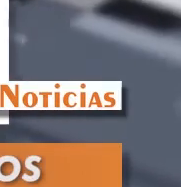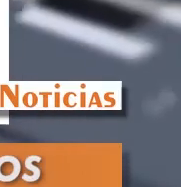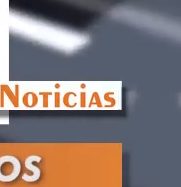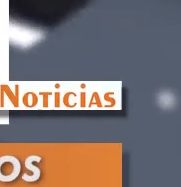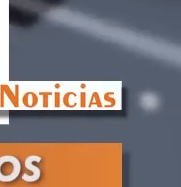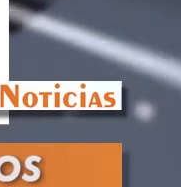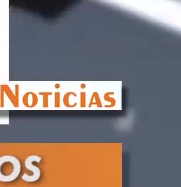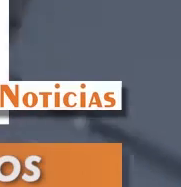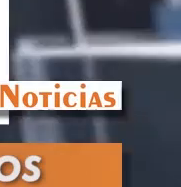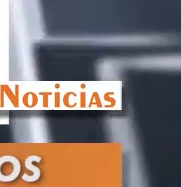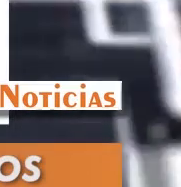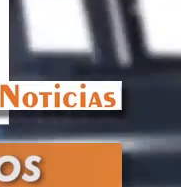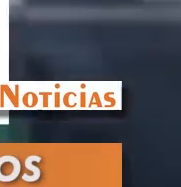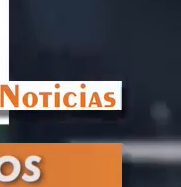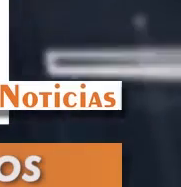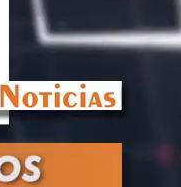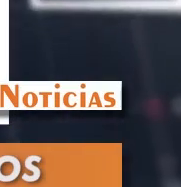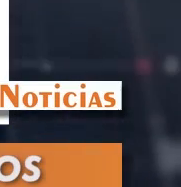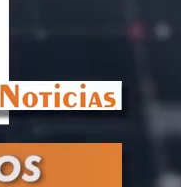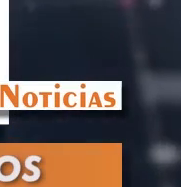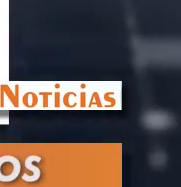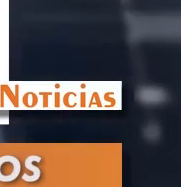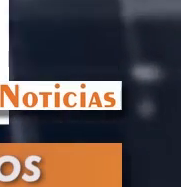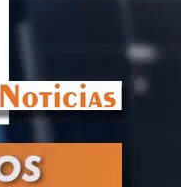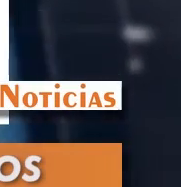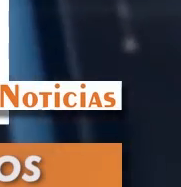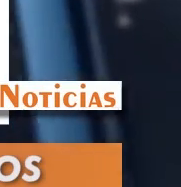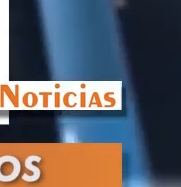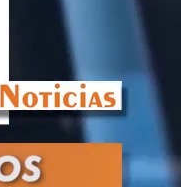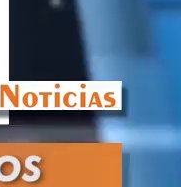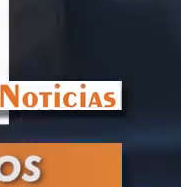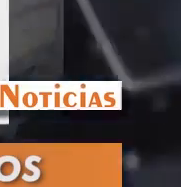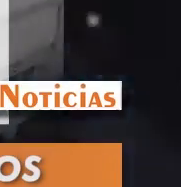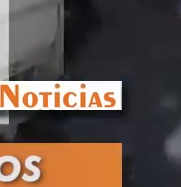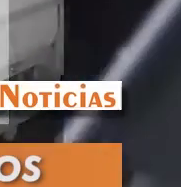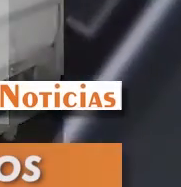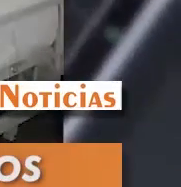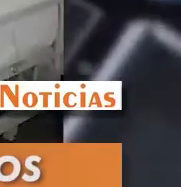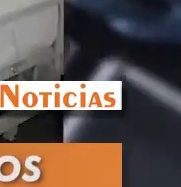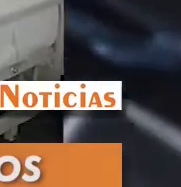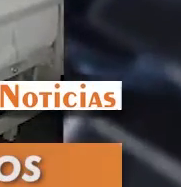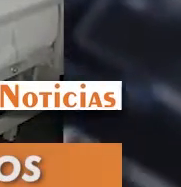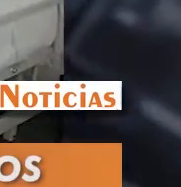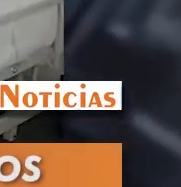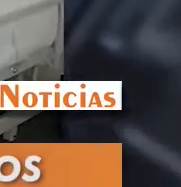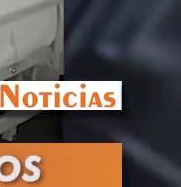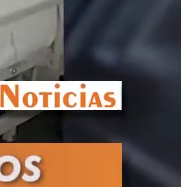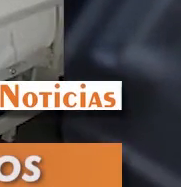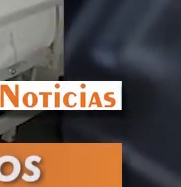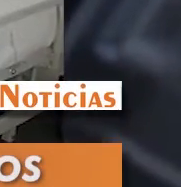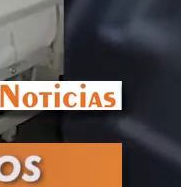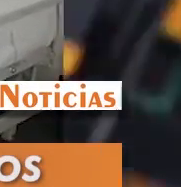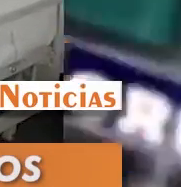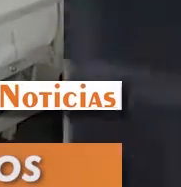más. Claro. No es lo mismo que vaya una persona de 80, 90 años a una terapia, que por ahí la cama, lamentablemente, porque el paciente tiene mucho más